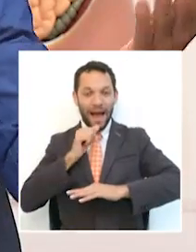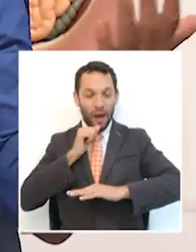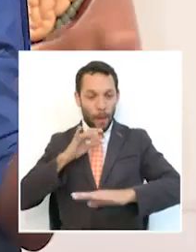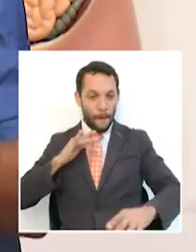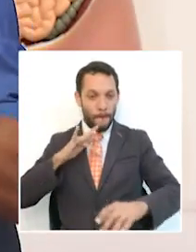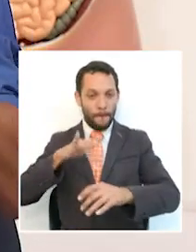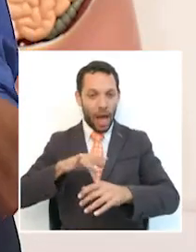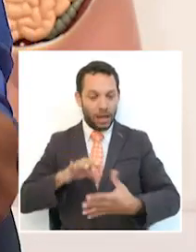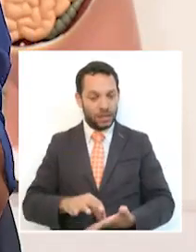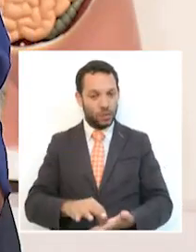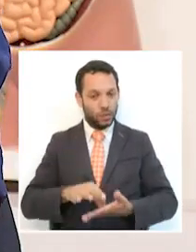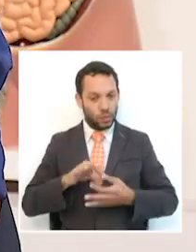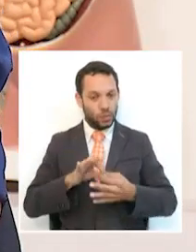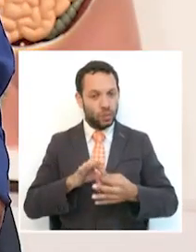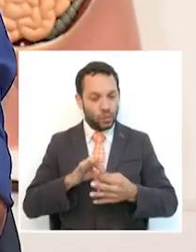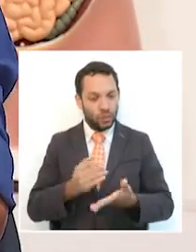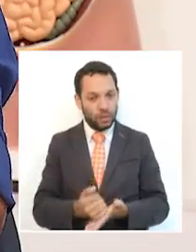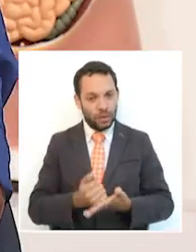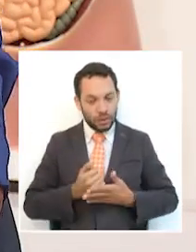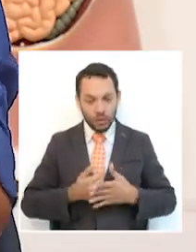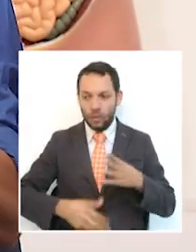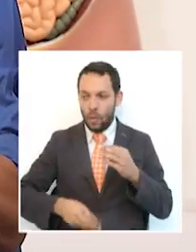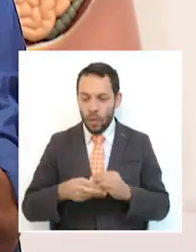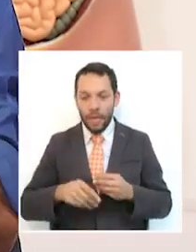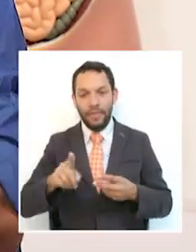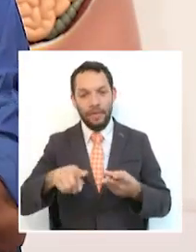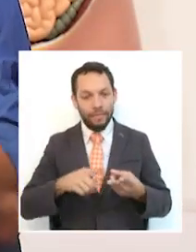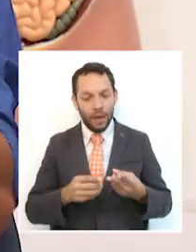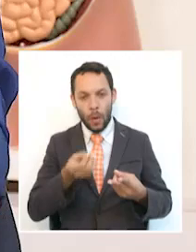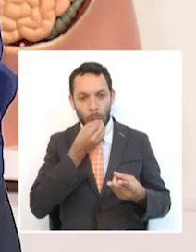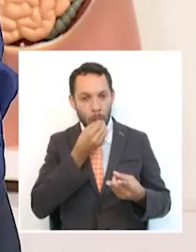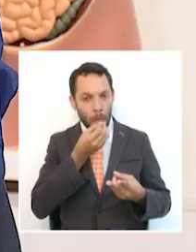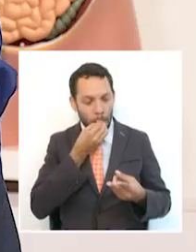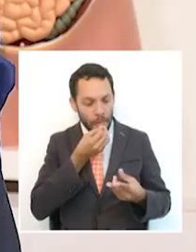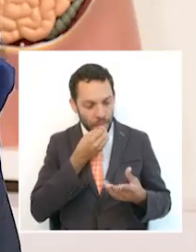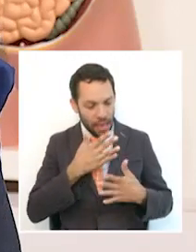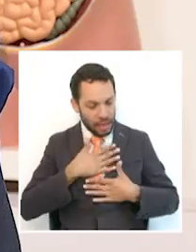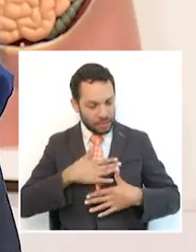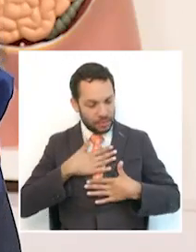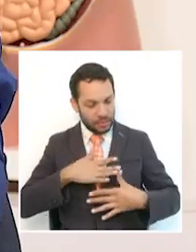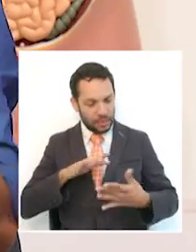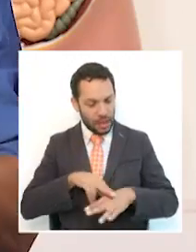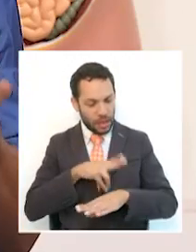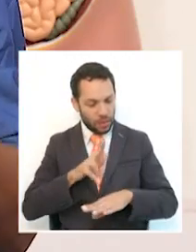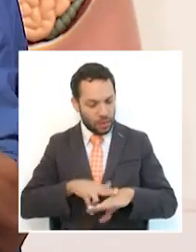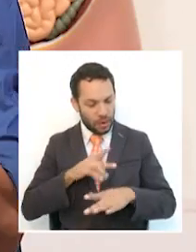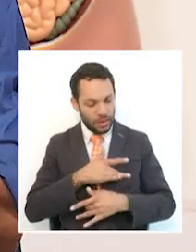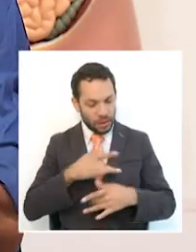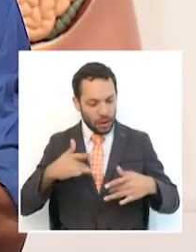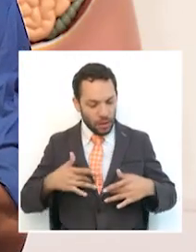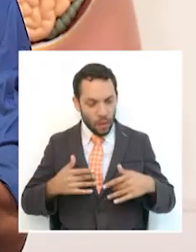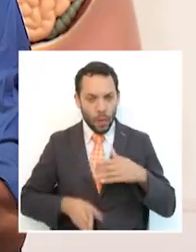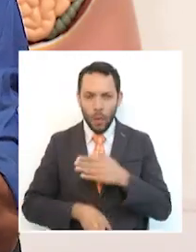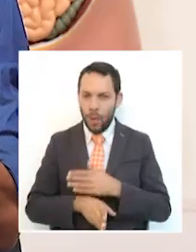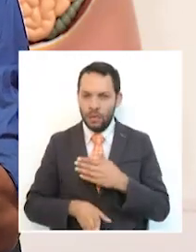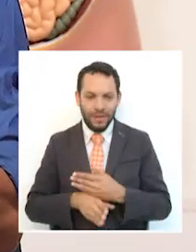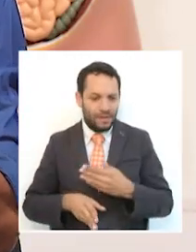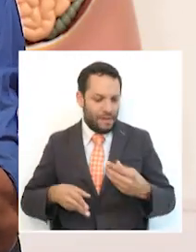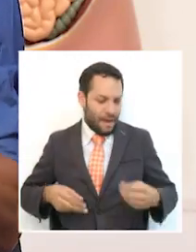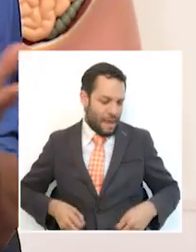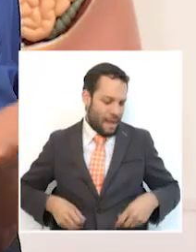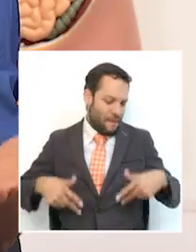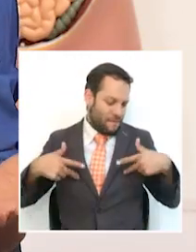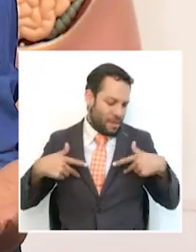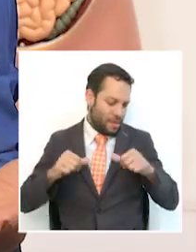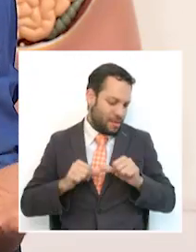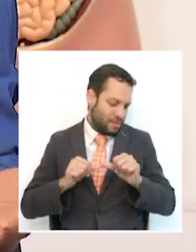pasando algo sea la información que sea no me afecta porque porque en la vida continúa y tengo muy